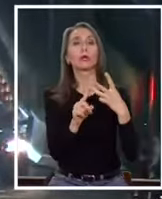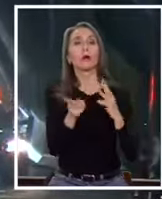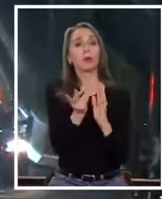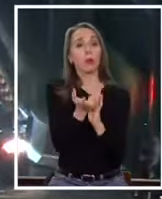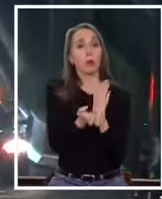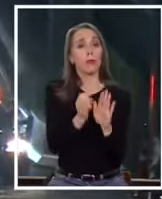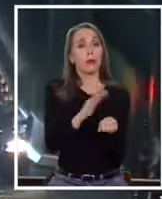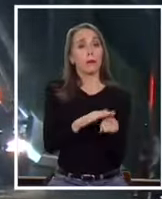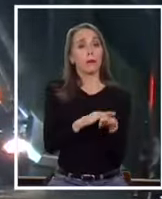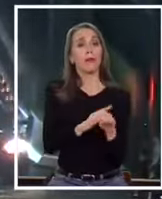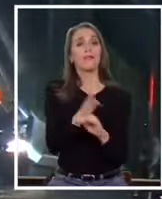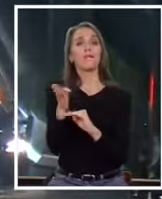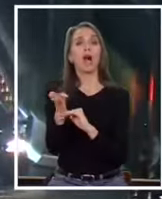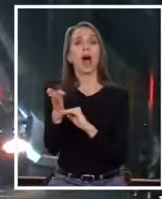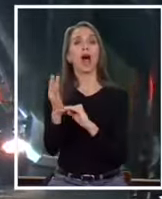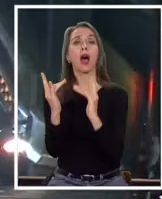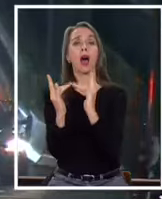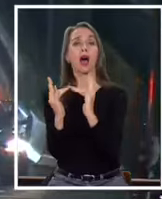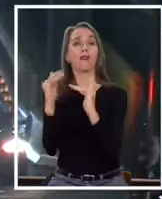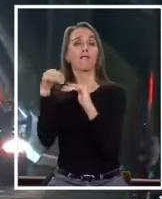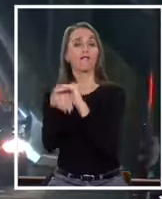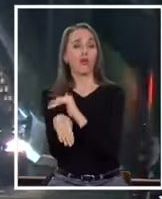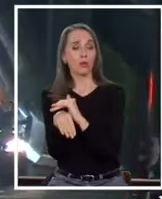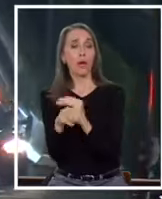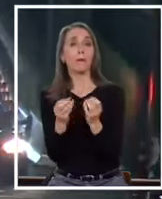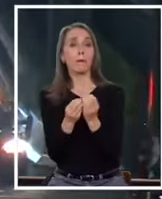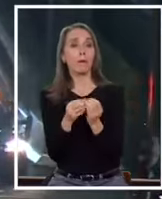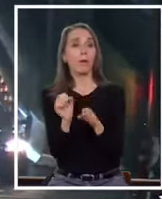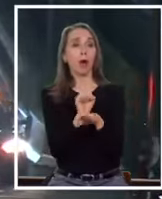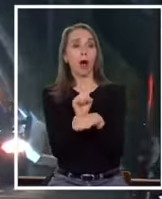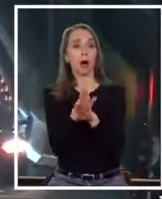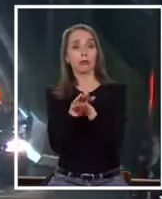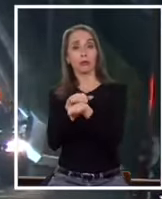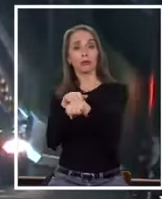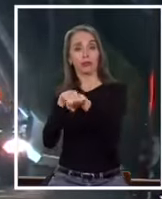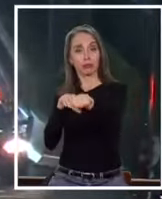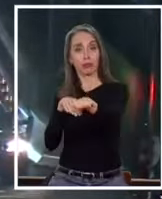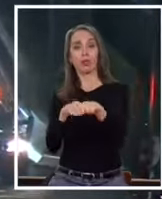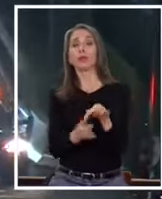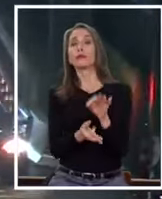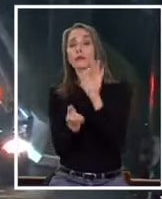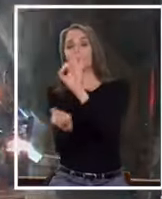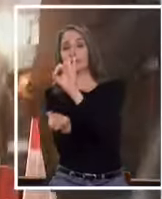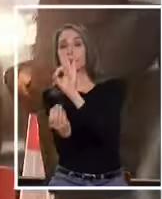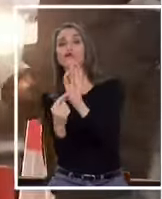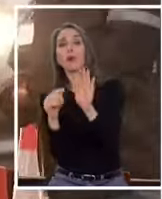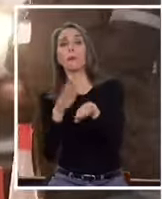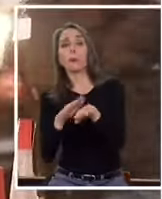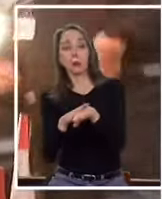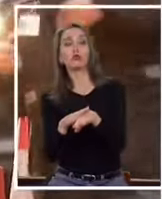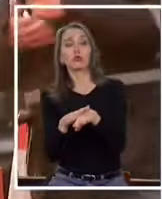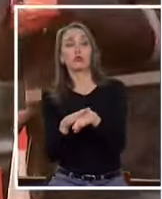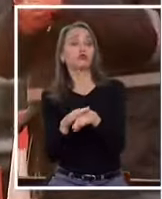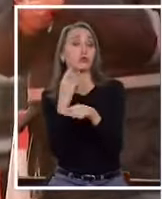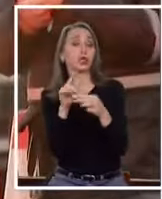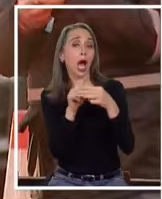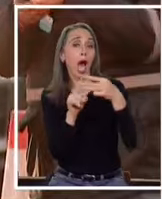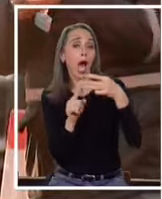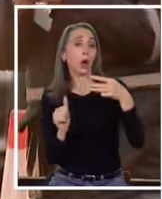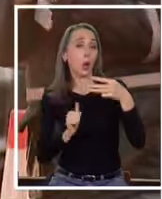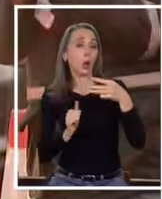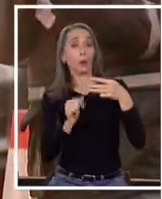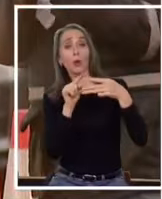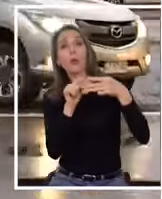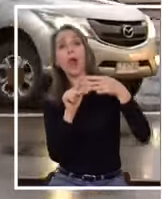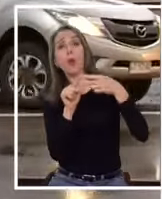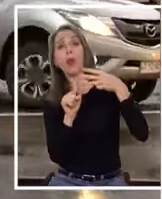que se refiere con ir a un funeral. Bueno, muchas de estas personas que están transitando por el lugar presentan ese permiso y pueden seguir circulando hacia el